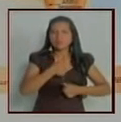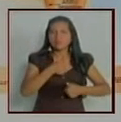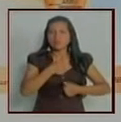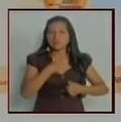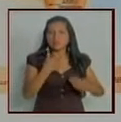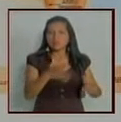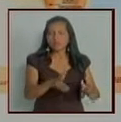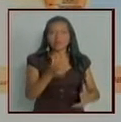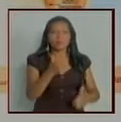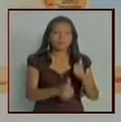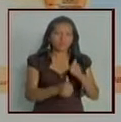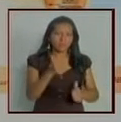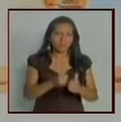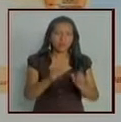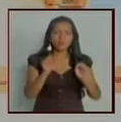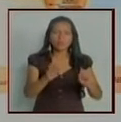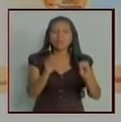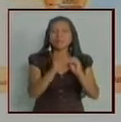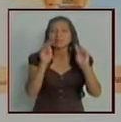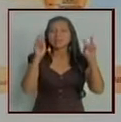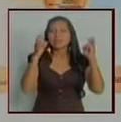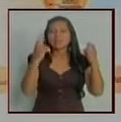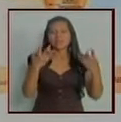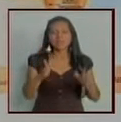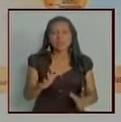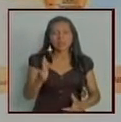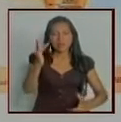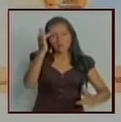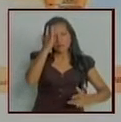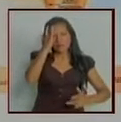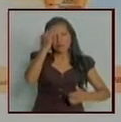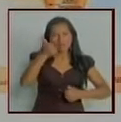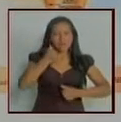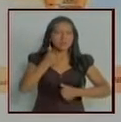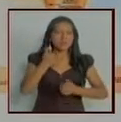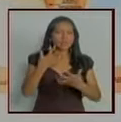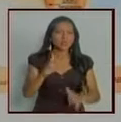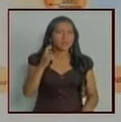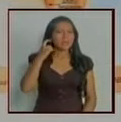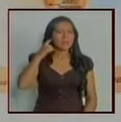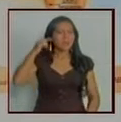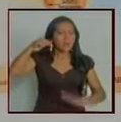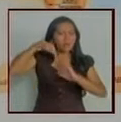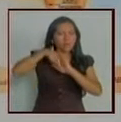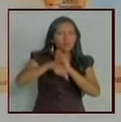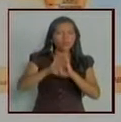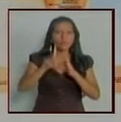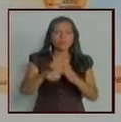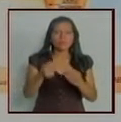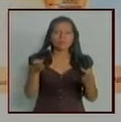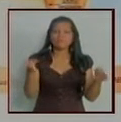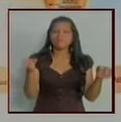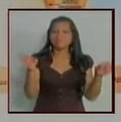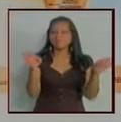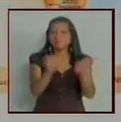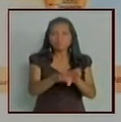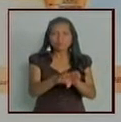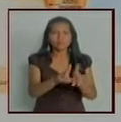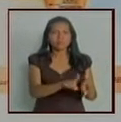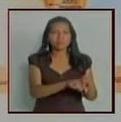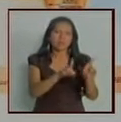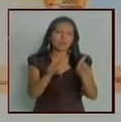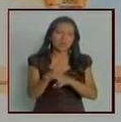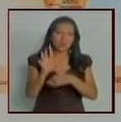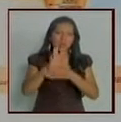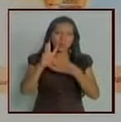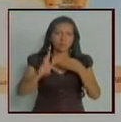tipo de alteraciones. Infecciones del oído, ir a nadar y a veces se infecta tanto el conducto que se cierra por completo, también pueden dar